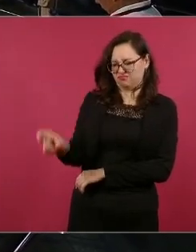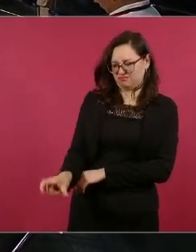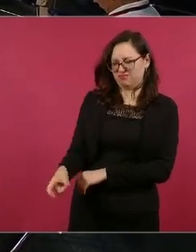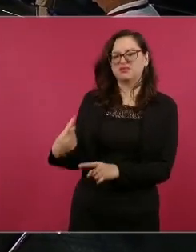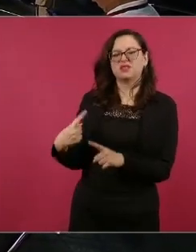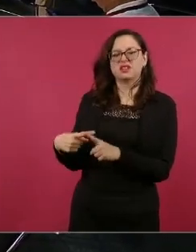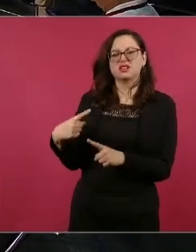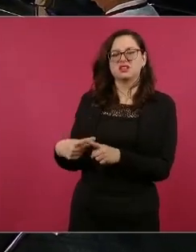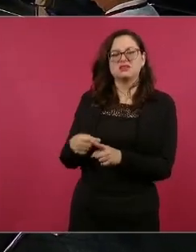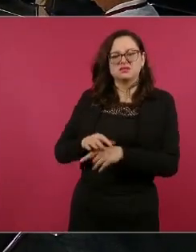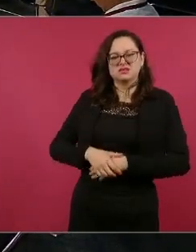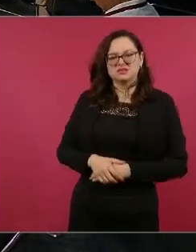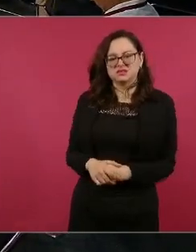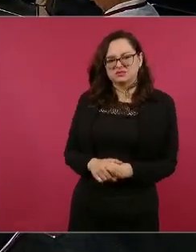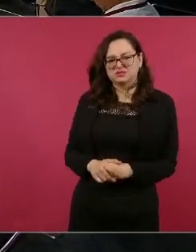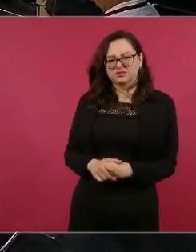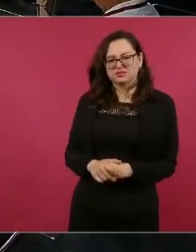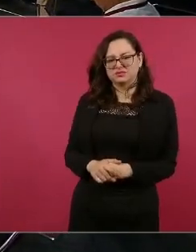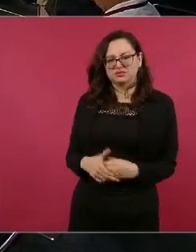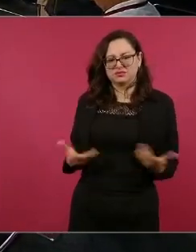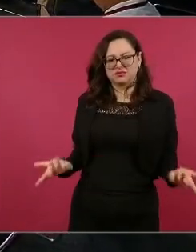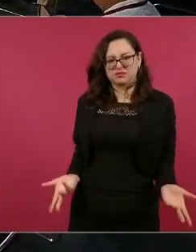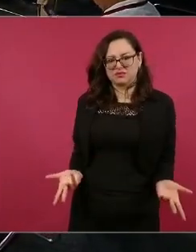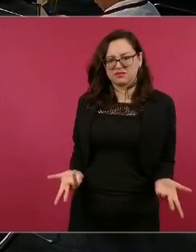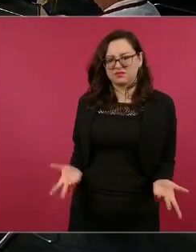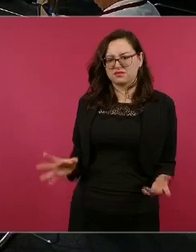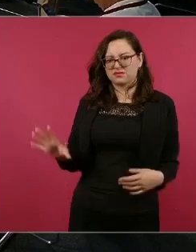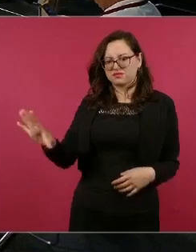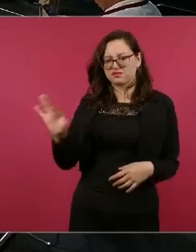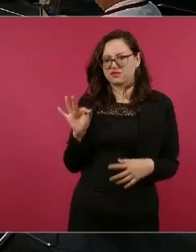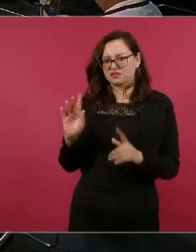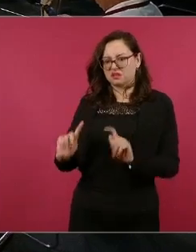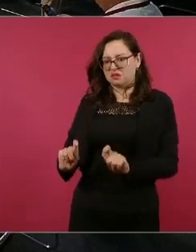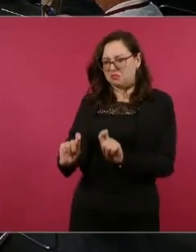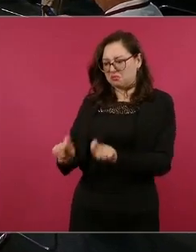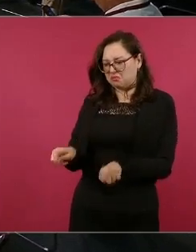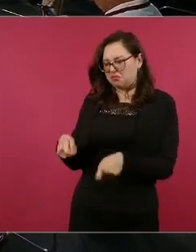por qué se le seleccionó a él